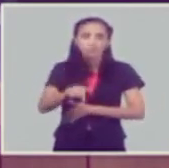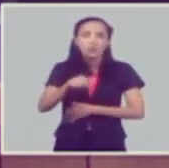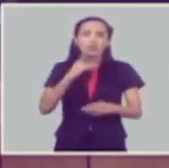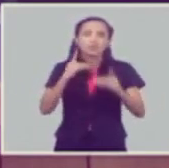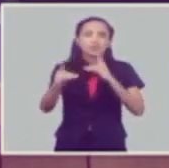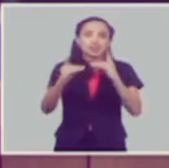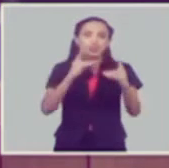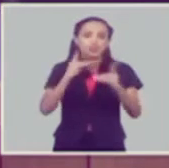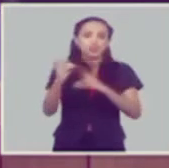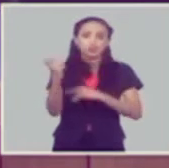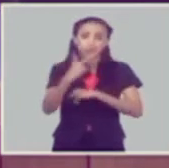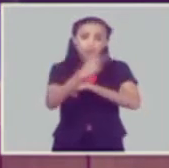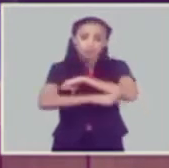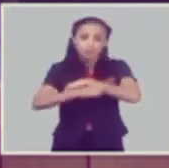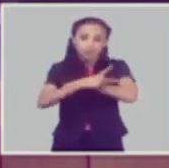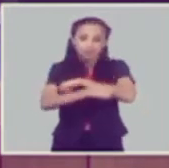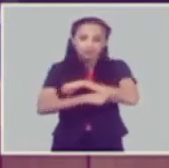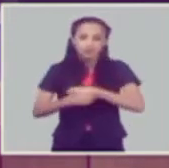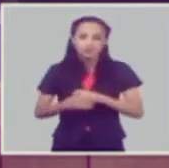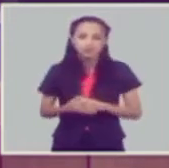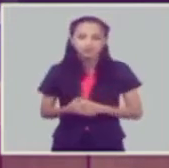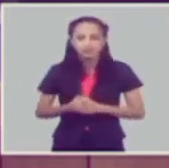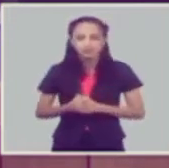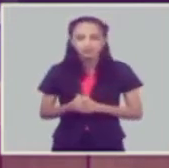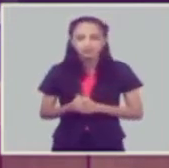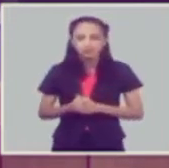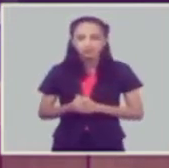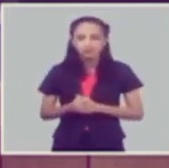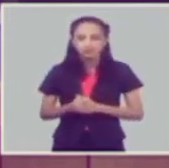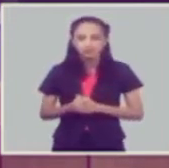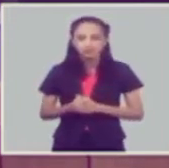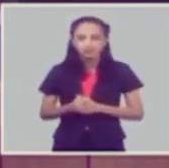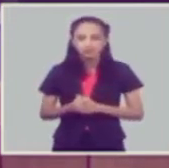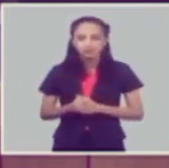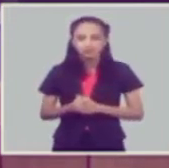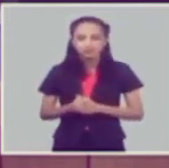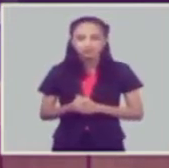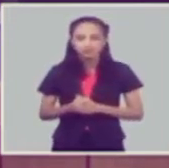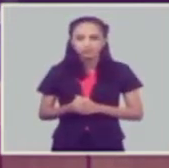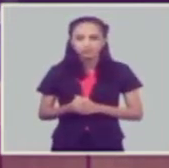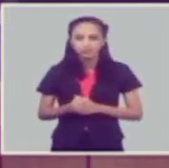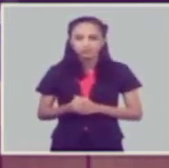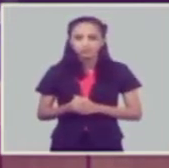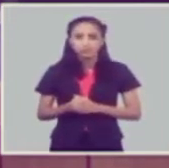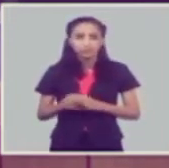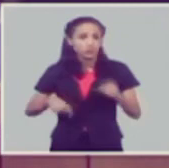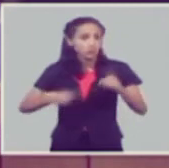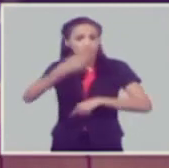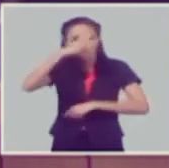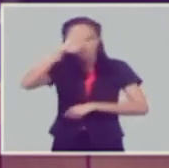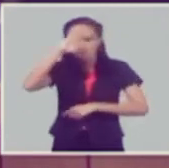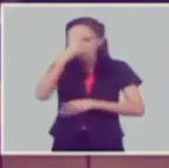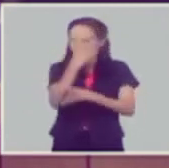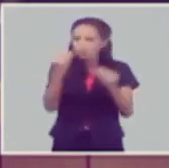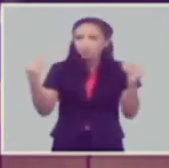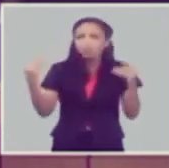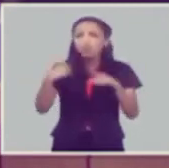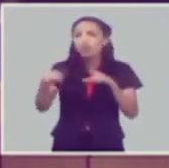en caso de una victoria demócrata. Se nos echaron encima con todo, provocaciones de actitudes mercenarias conectadas